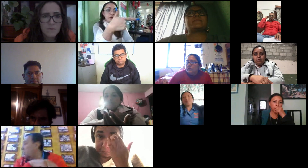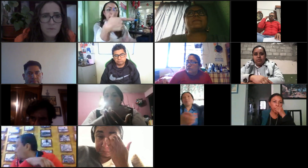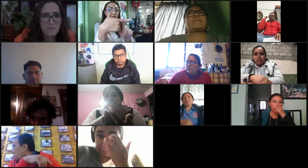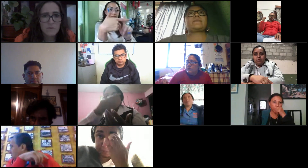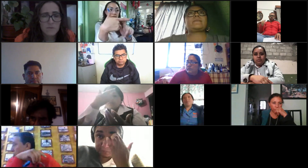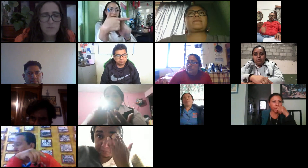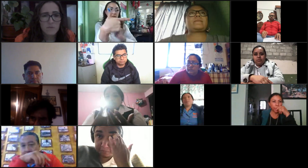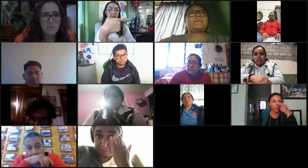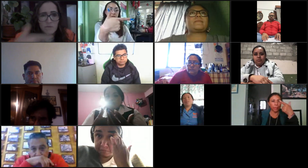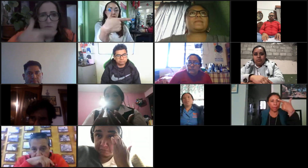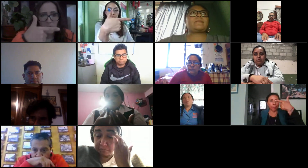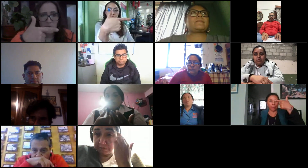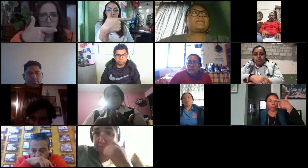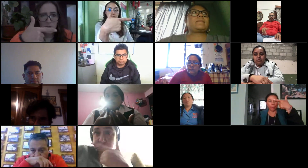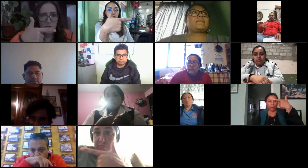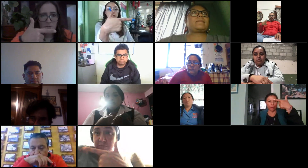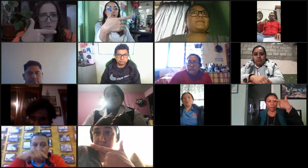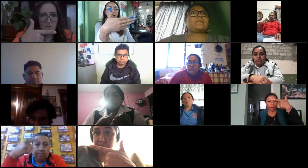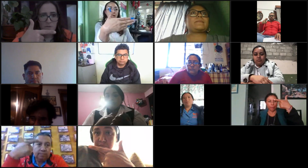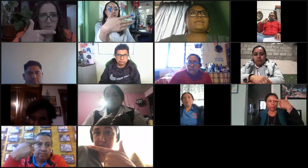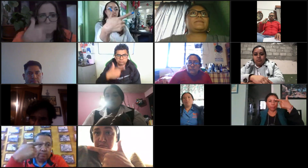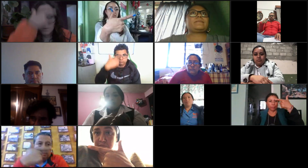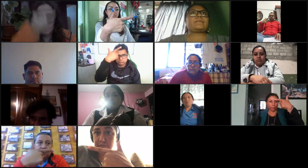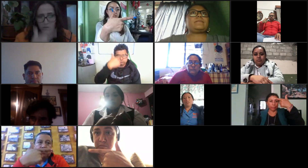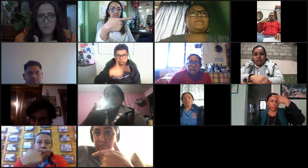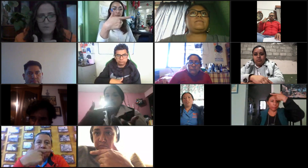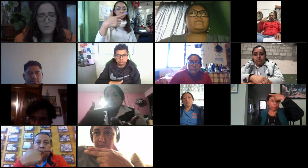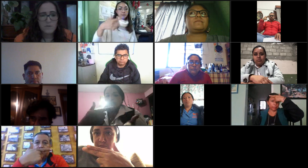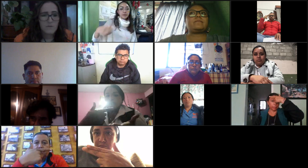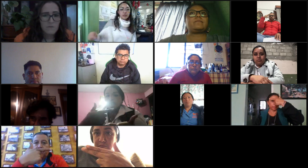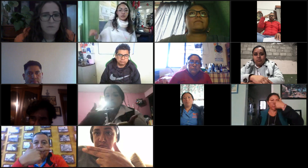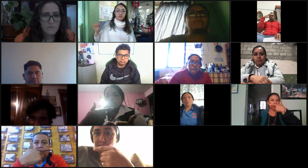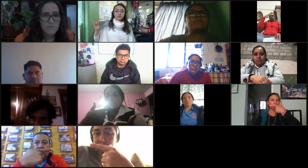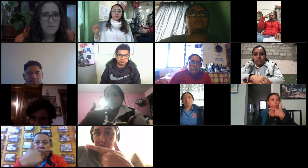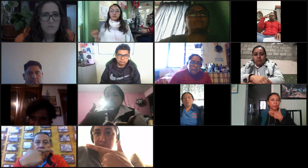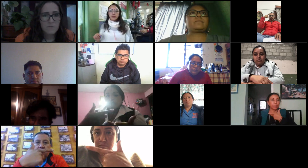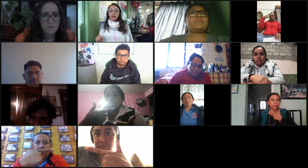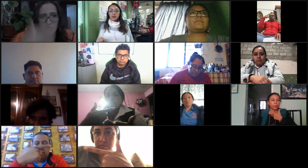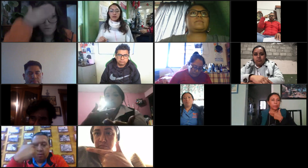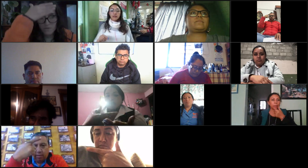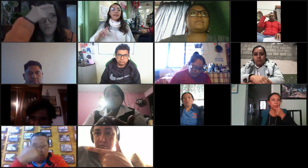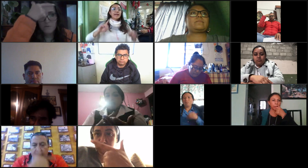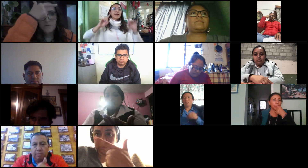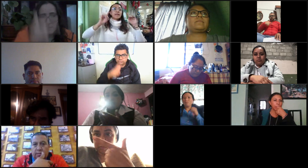Maribel con la G, con la configuración G, sin palma, con esta.